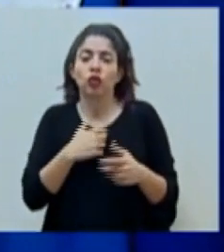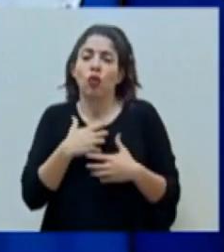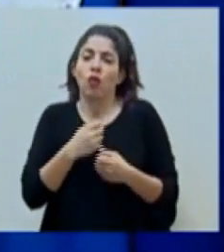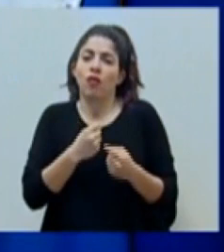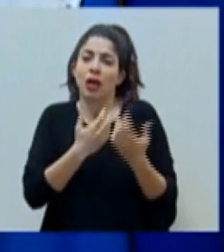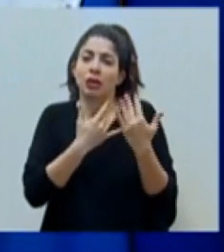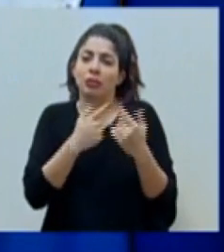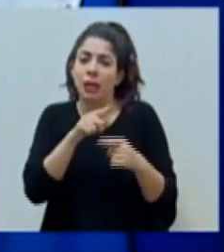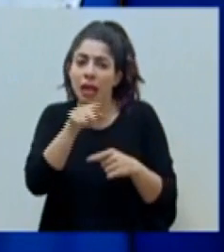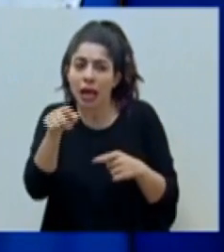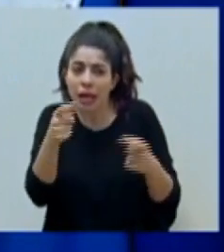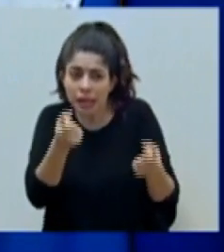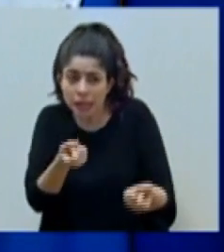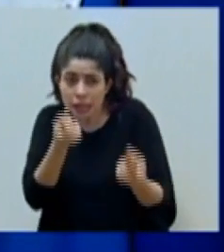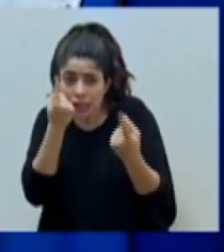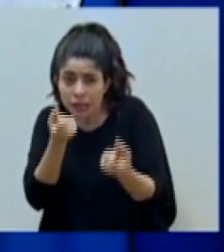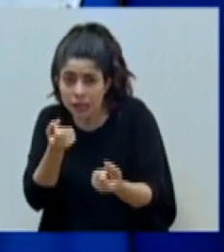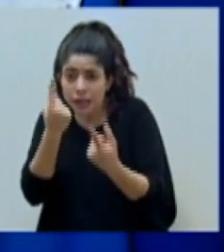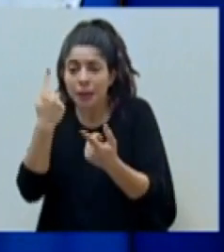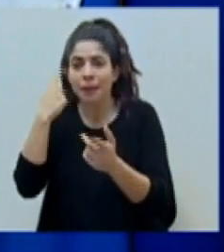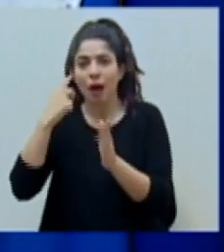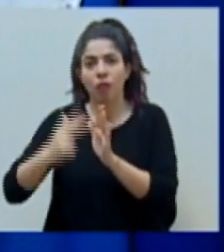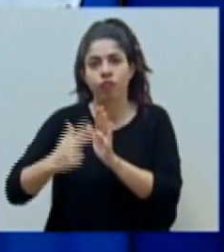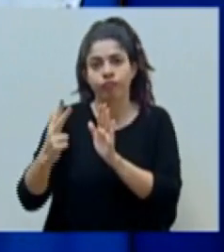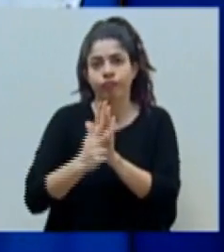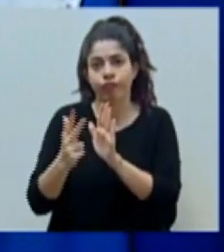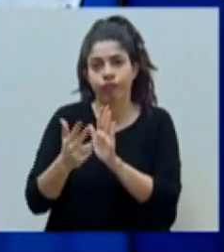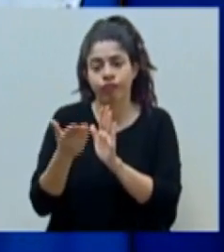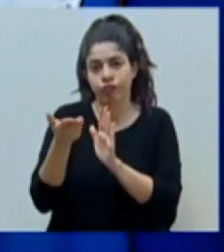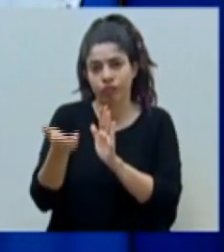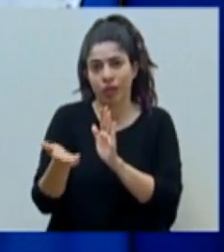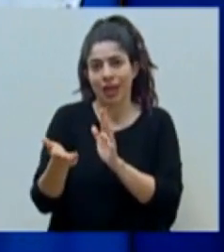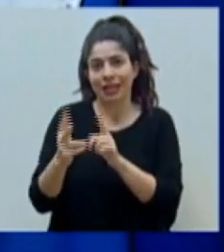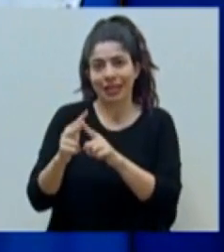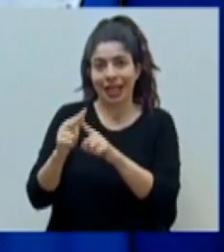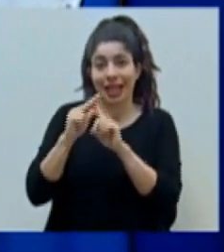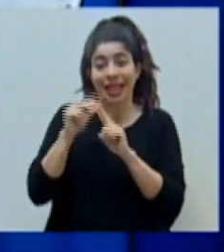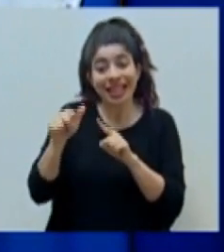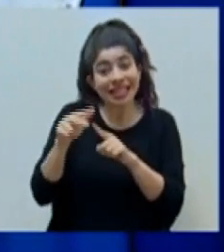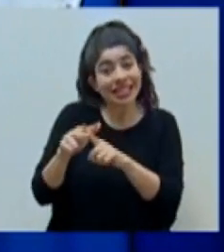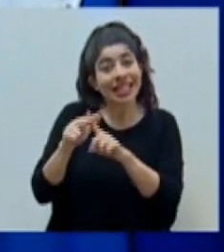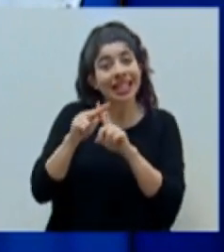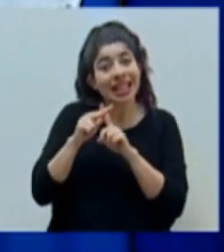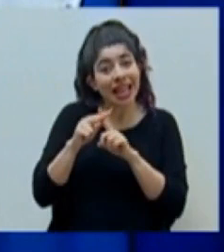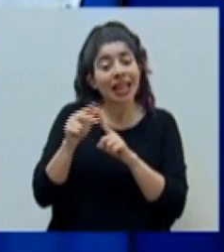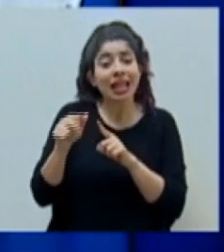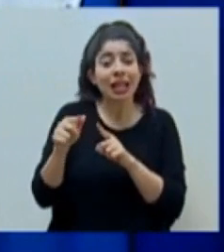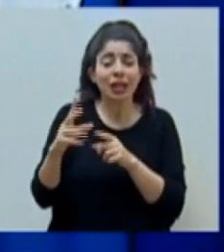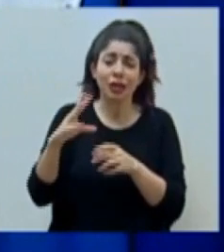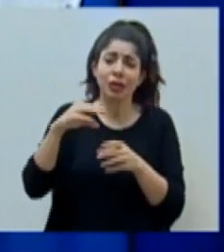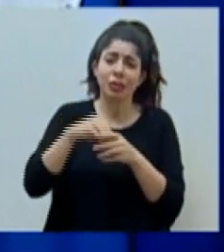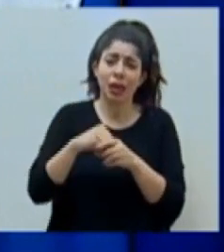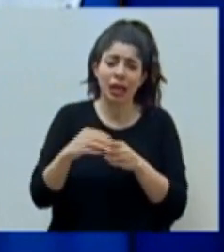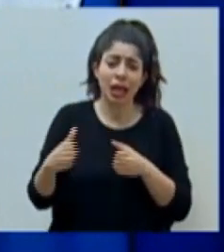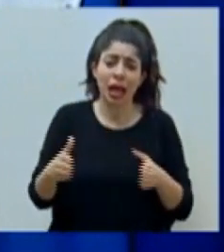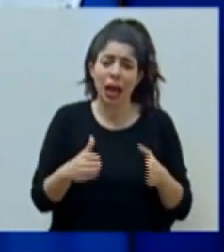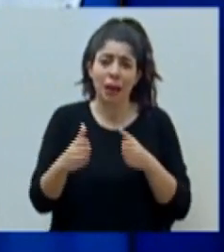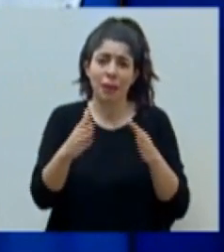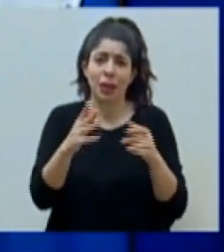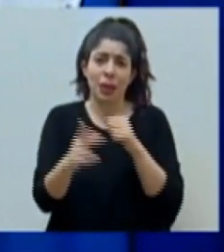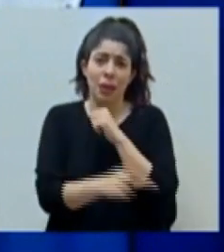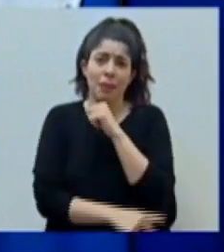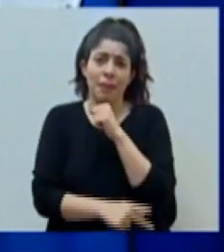entendimiento para que se avance con la aprobación de ese crédito, que es parte de la ruta que ha trazado el